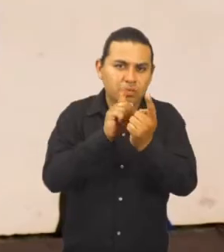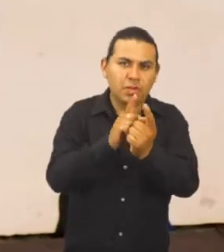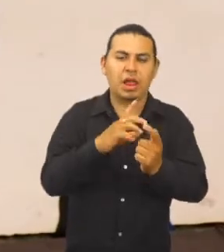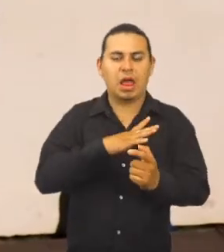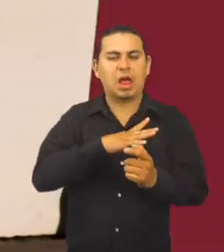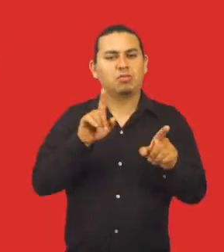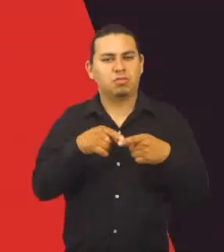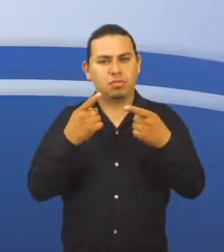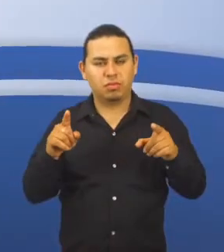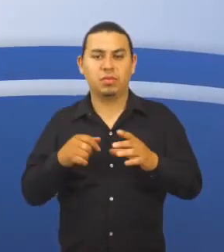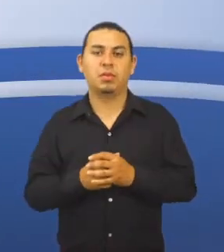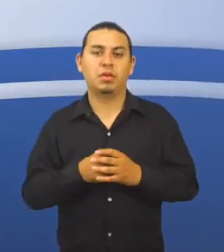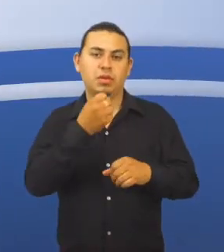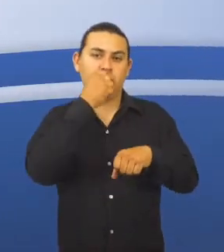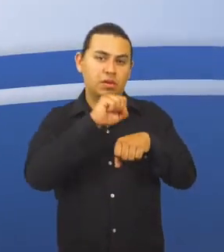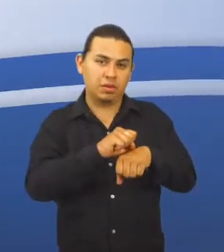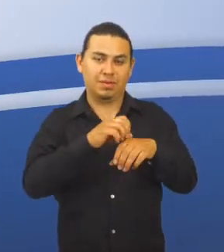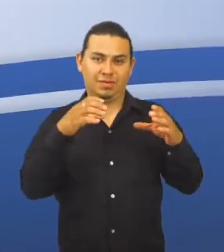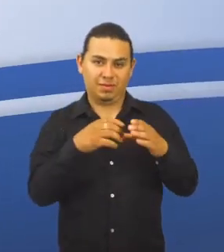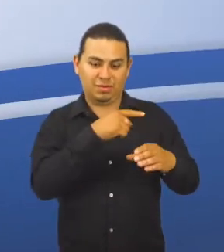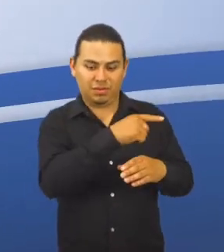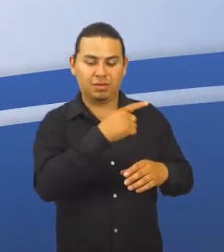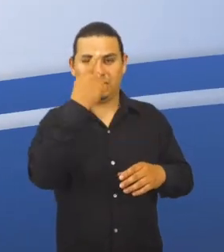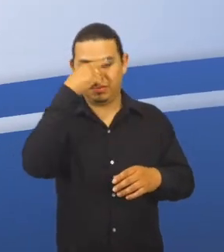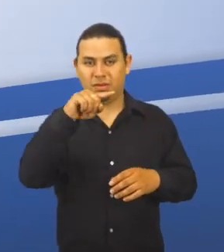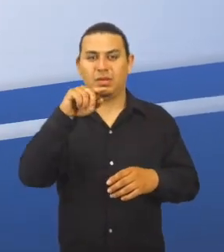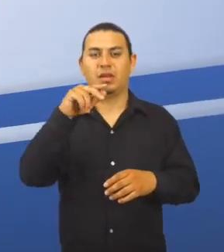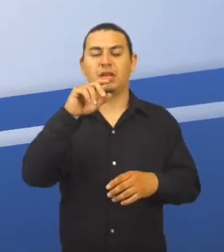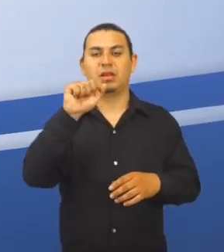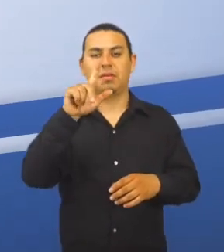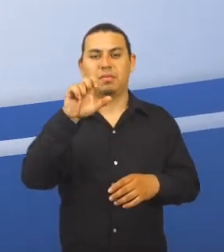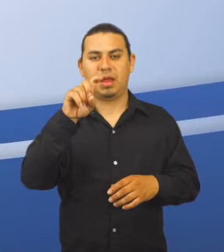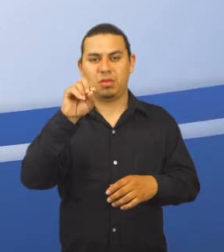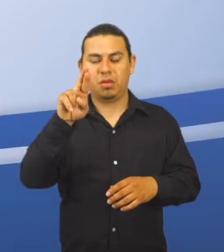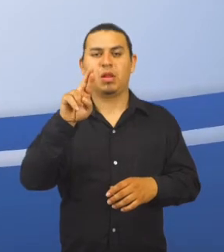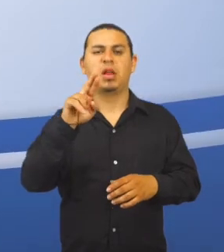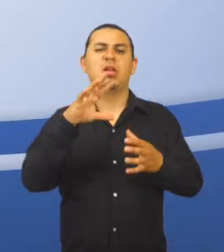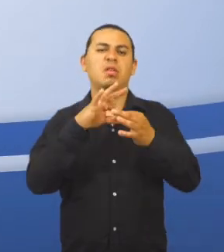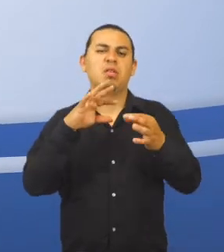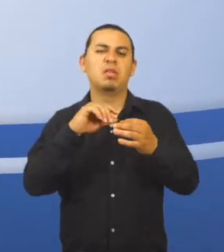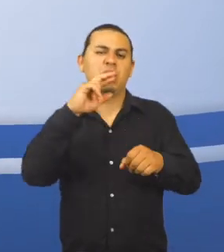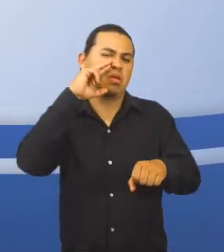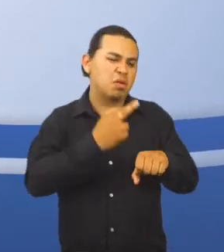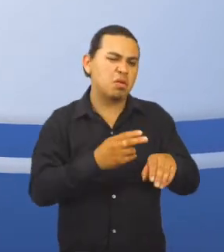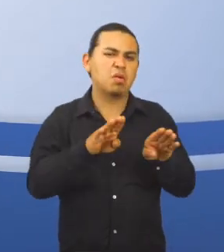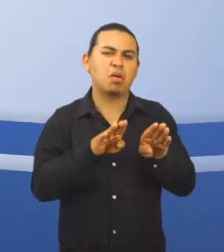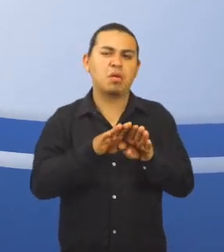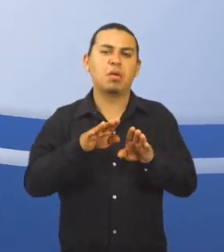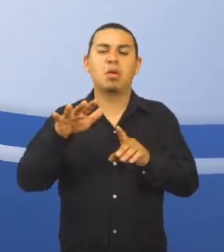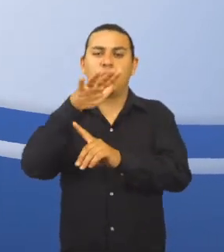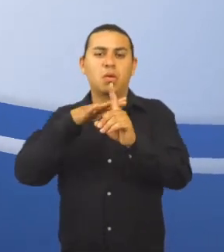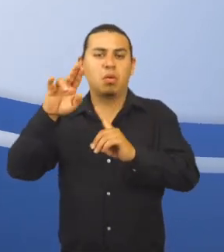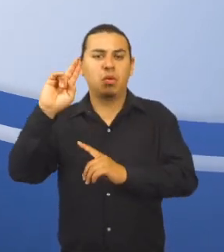ahí algunos otros eventos. El ex subsecretario de la Secretaría de Educación, el doctor Salvador Jara Guerrero, nos comenta cómo serían las responsabilidades de